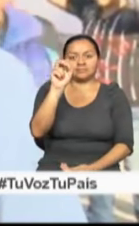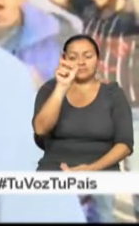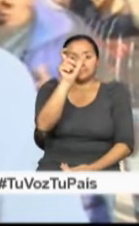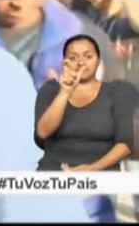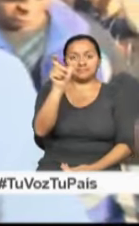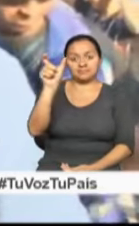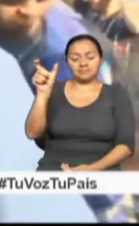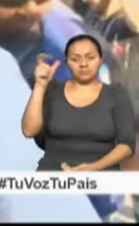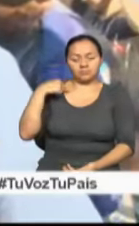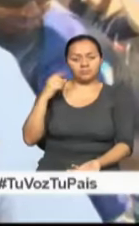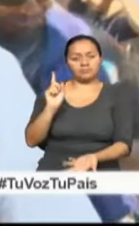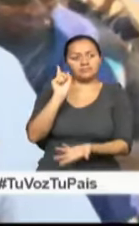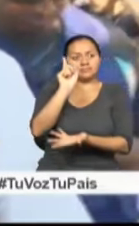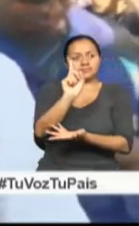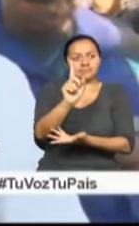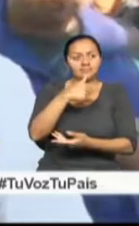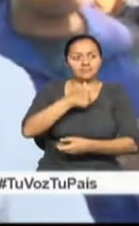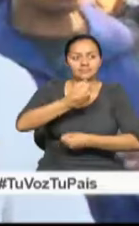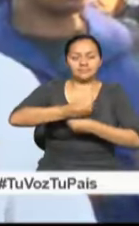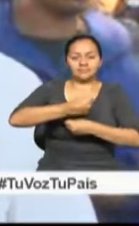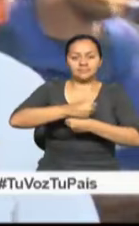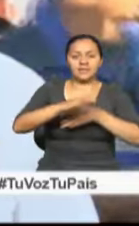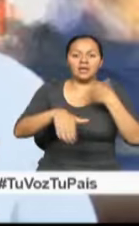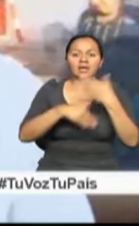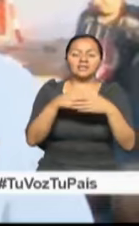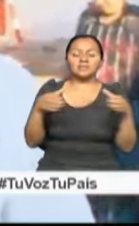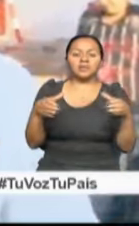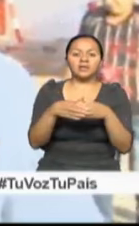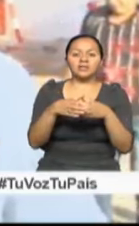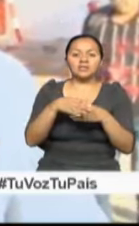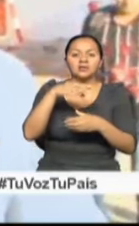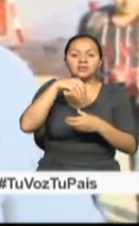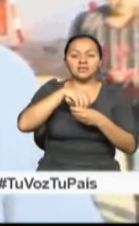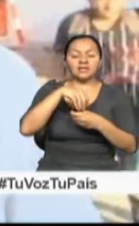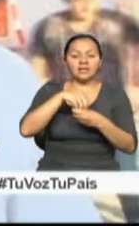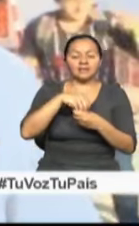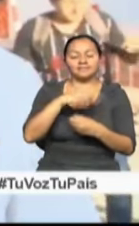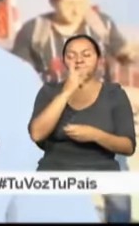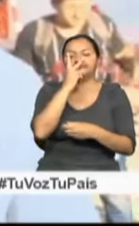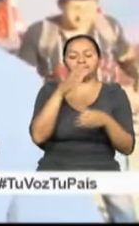personas. Aquí es un centro ambulatorio, tiene sala de partos,